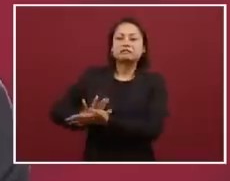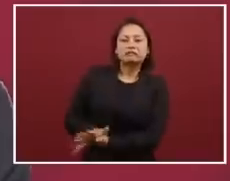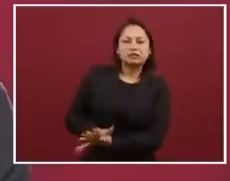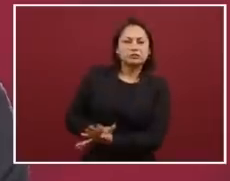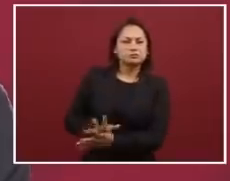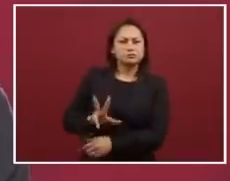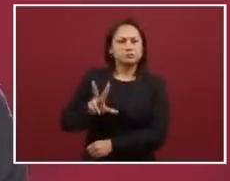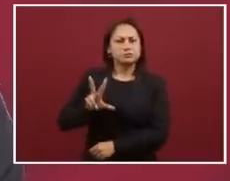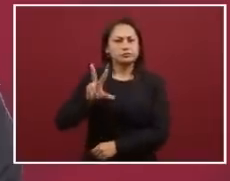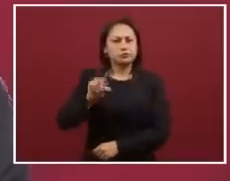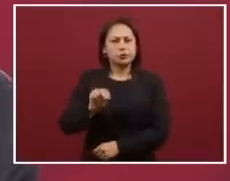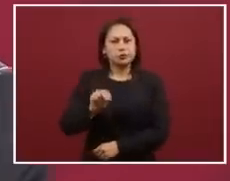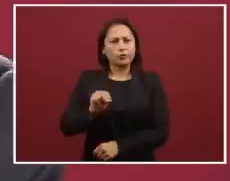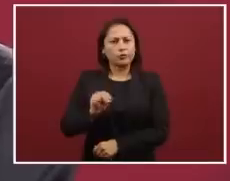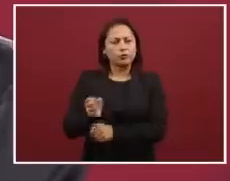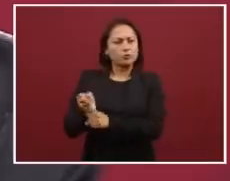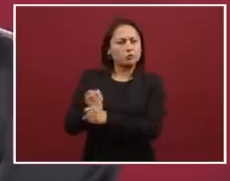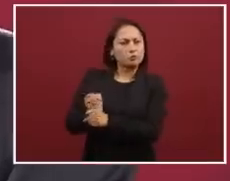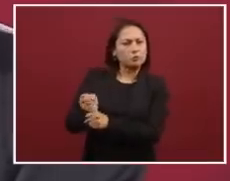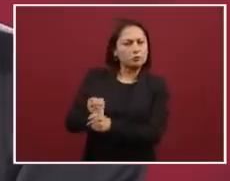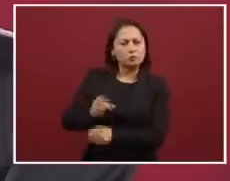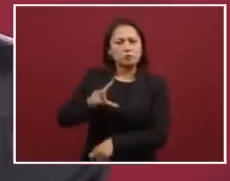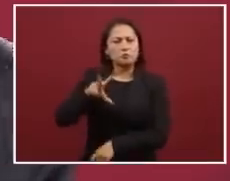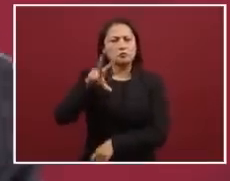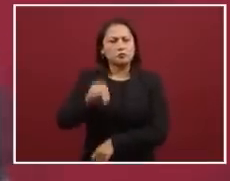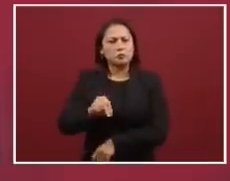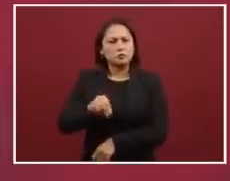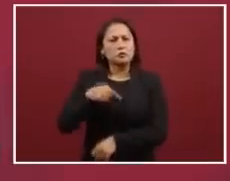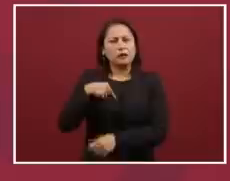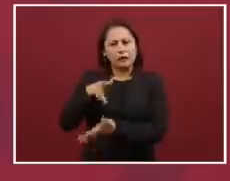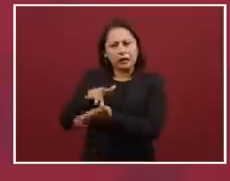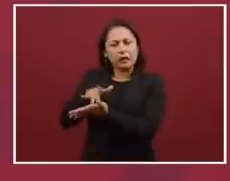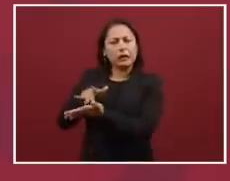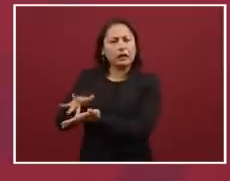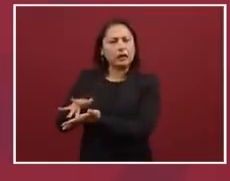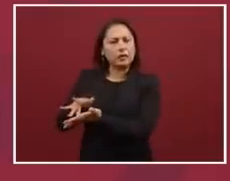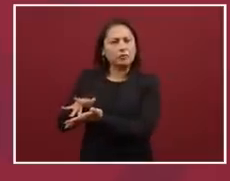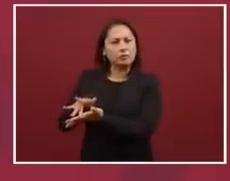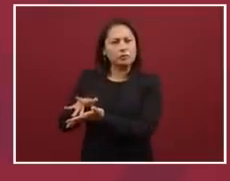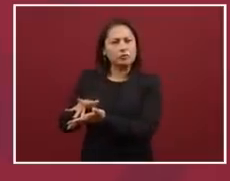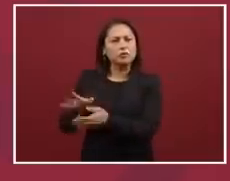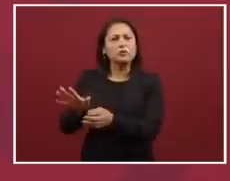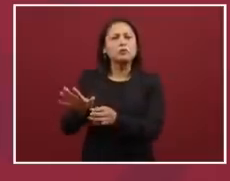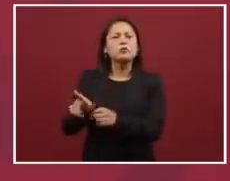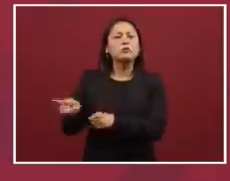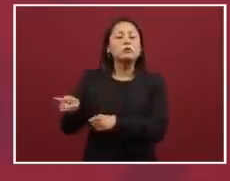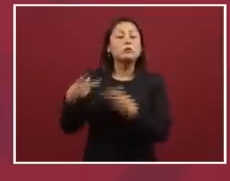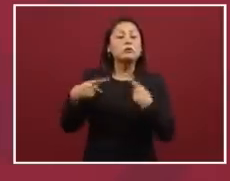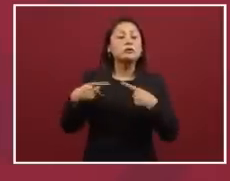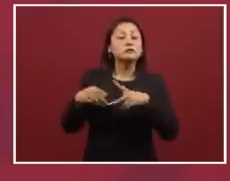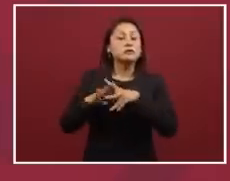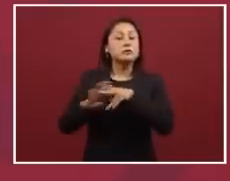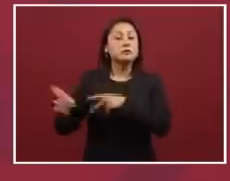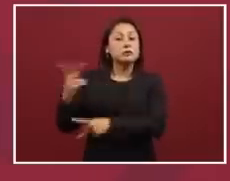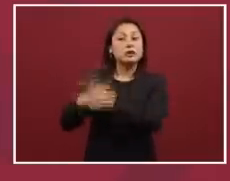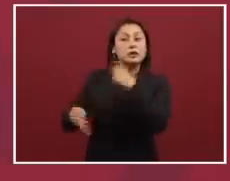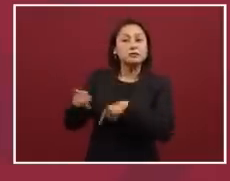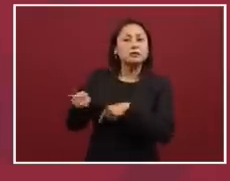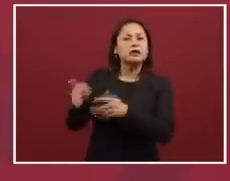que dar apoyo y solidaridad al migrante.